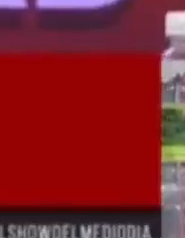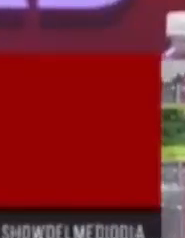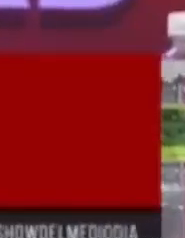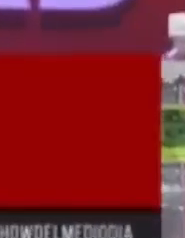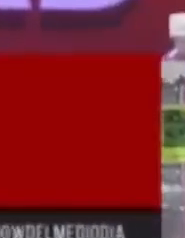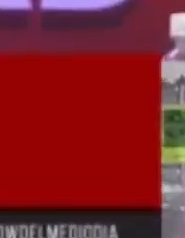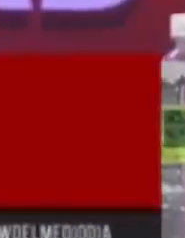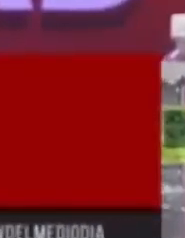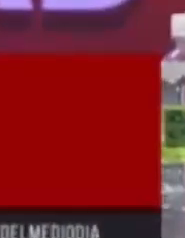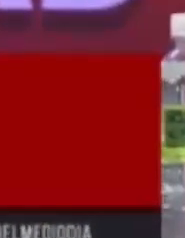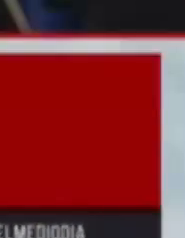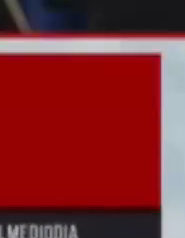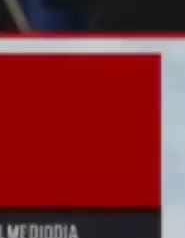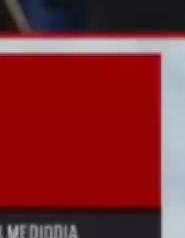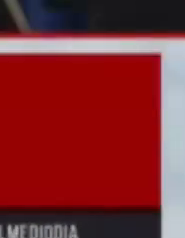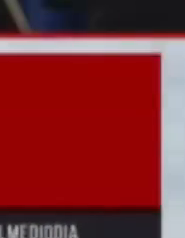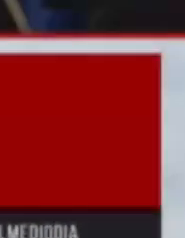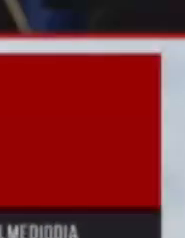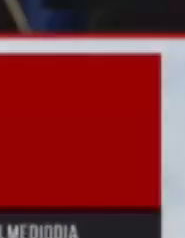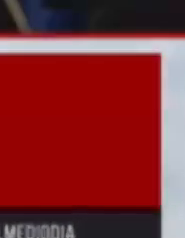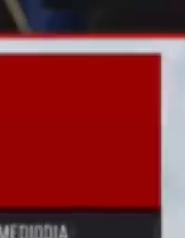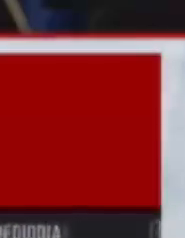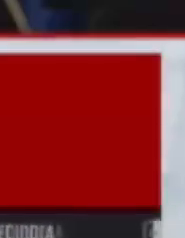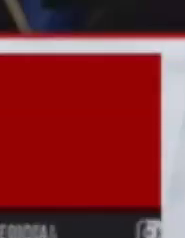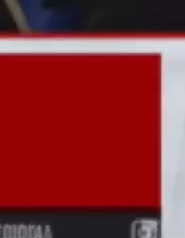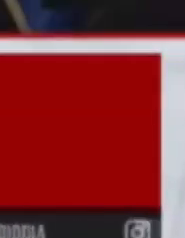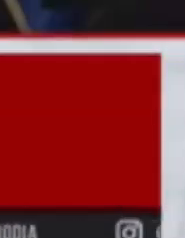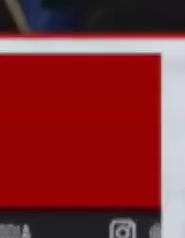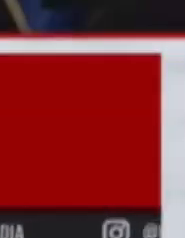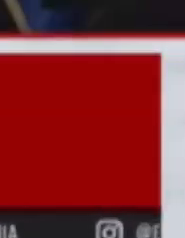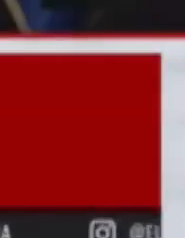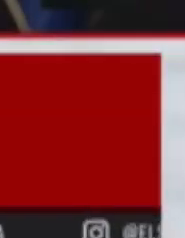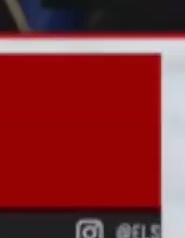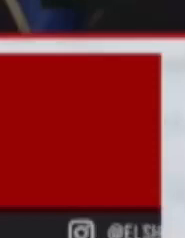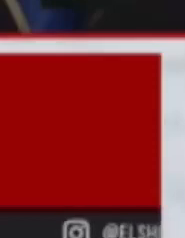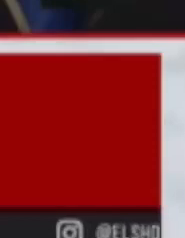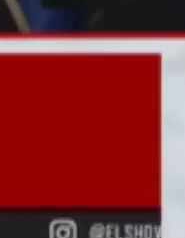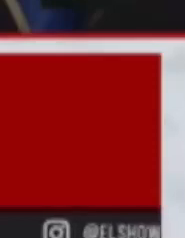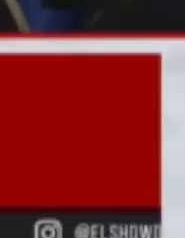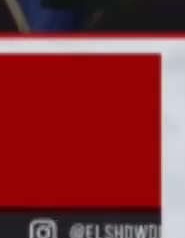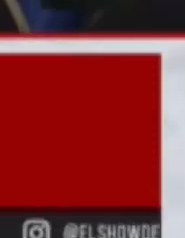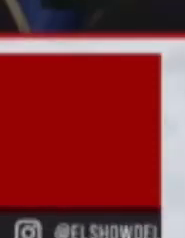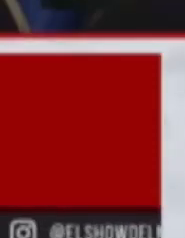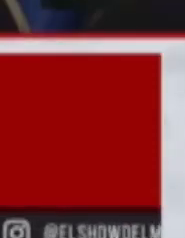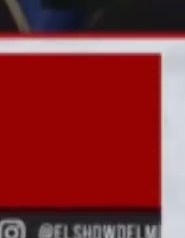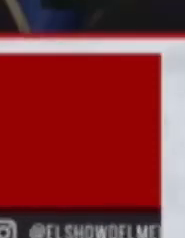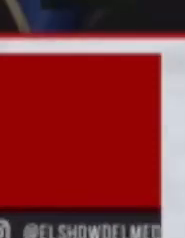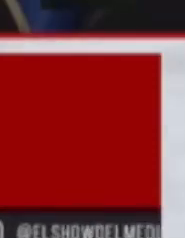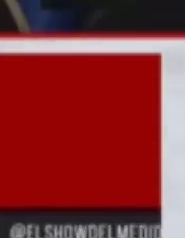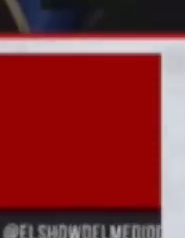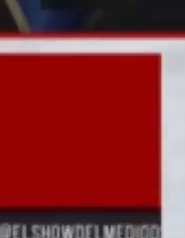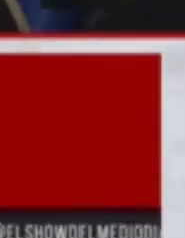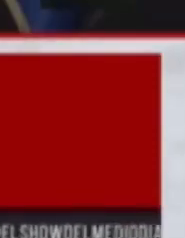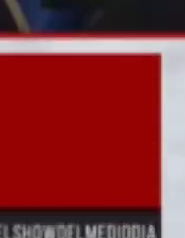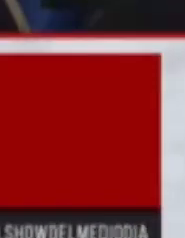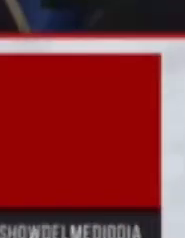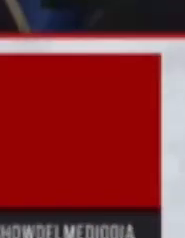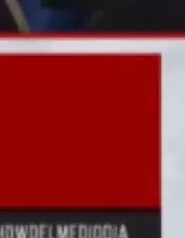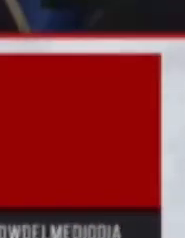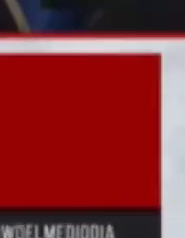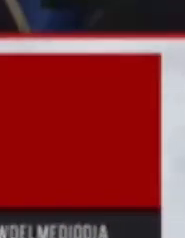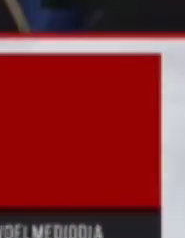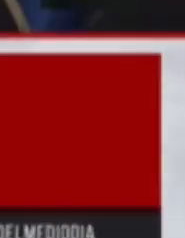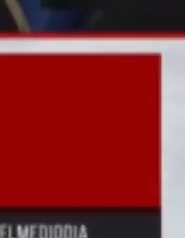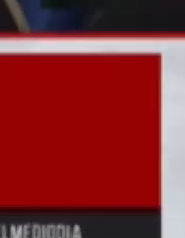ahí muy buenas una llamada hasta para que mira hay un amigo mío ahí vete trata lo suave